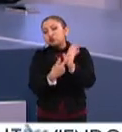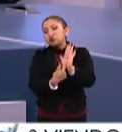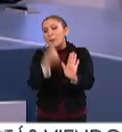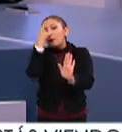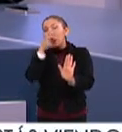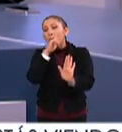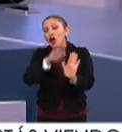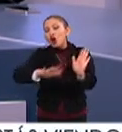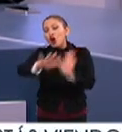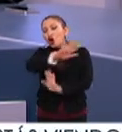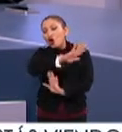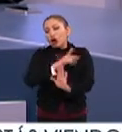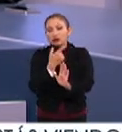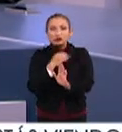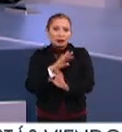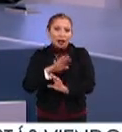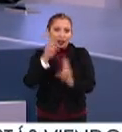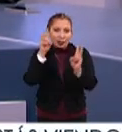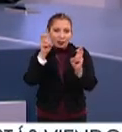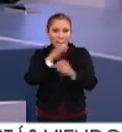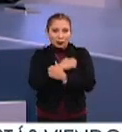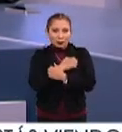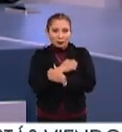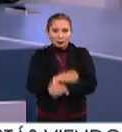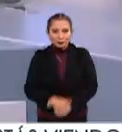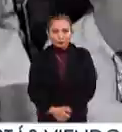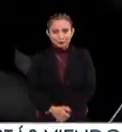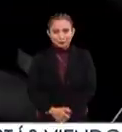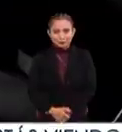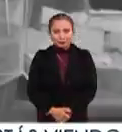para mejorar las condiciones en este sector.